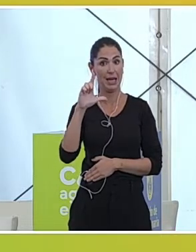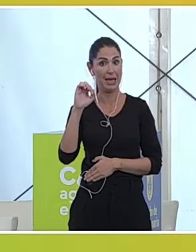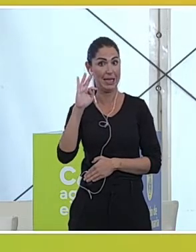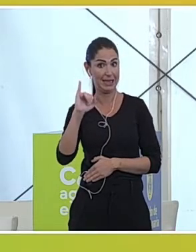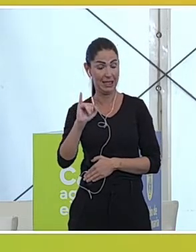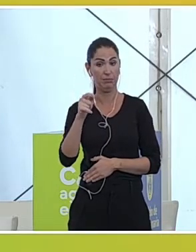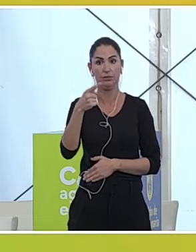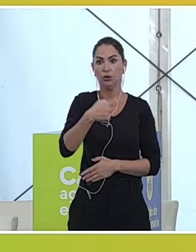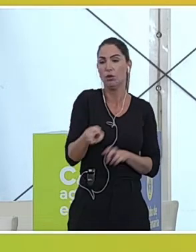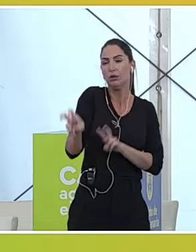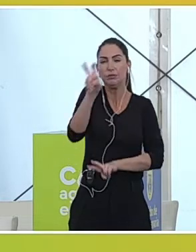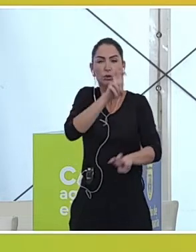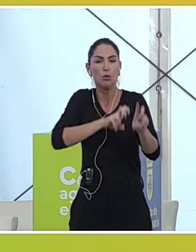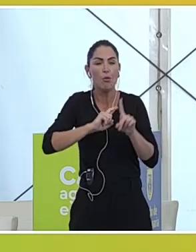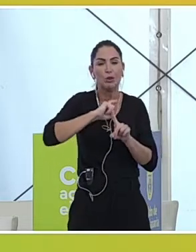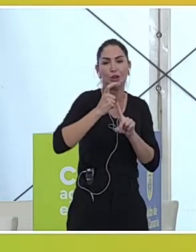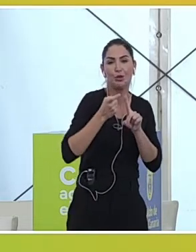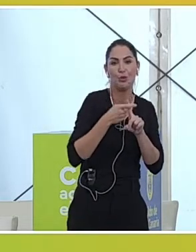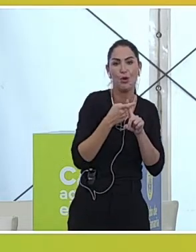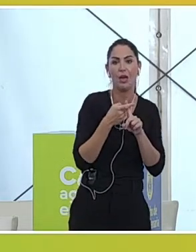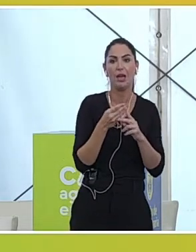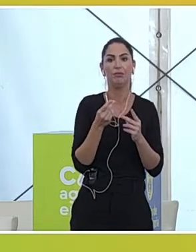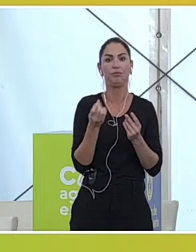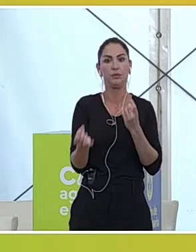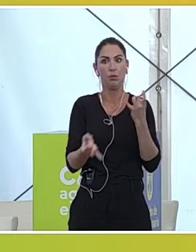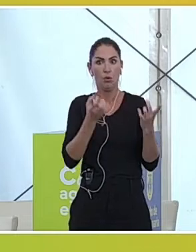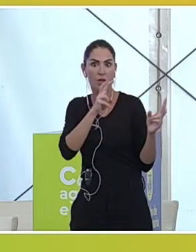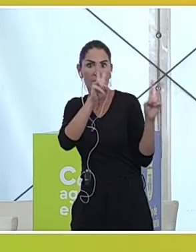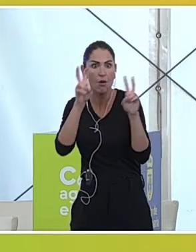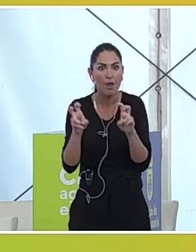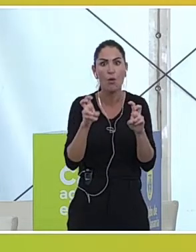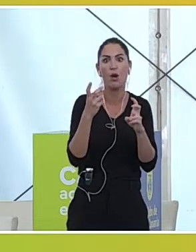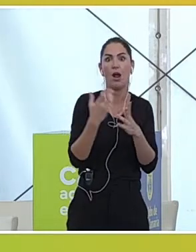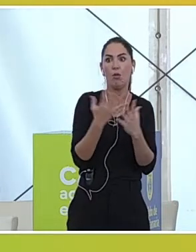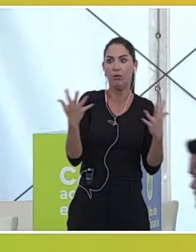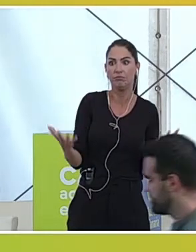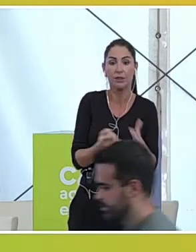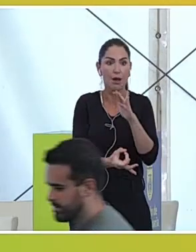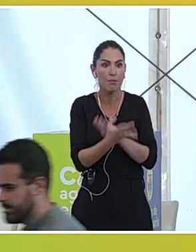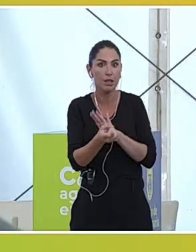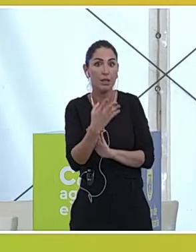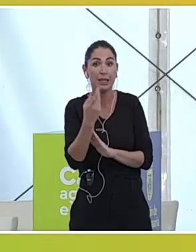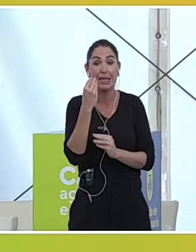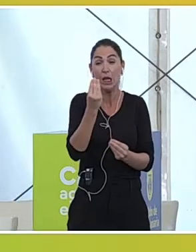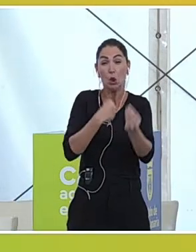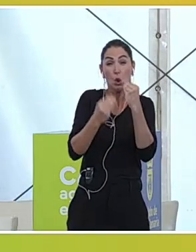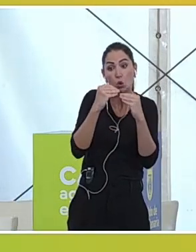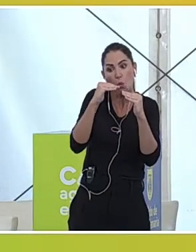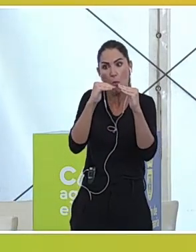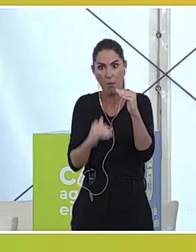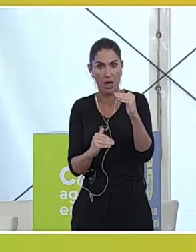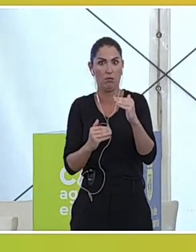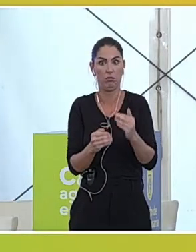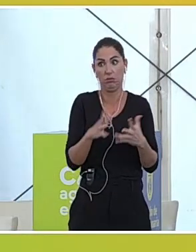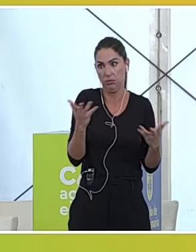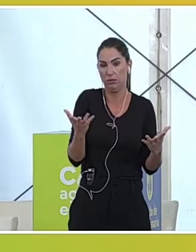soluciones innovadoras, emergentes y buscando siempre consumos más reducidos, sobre todo en este